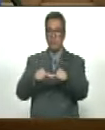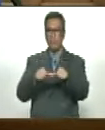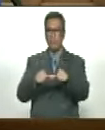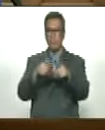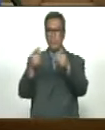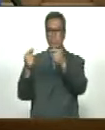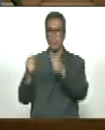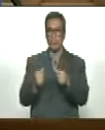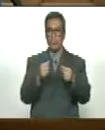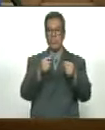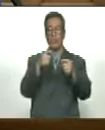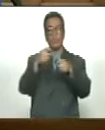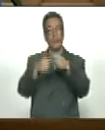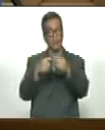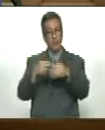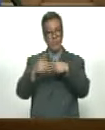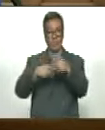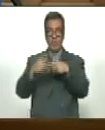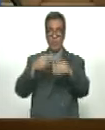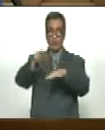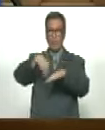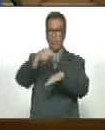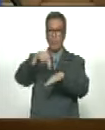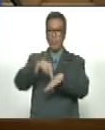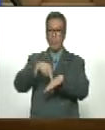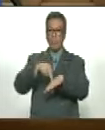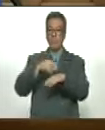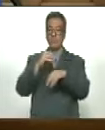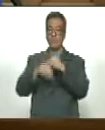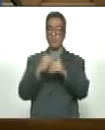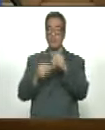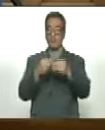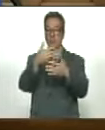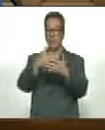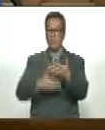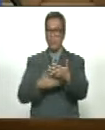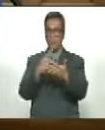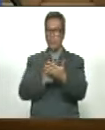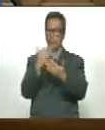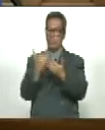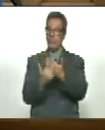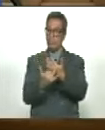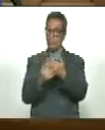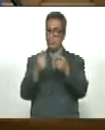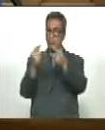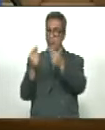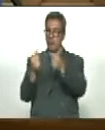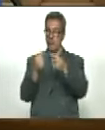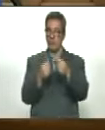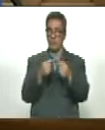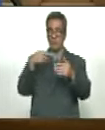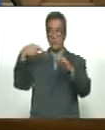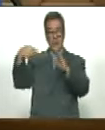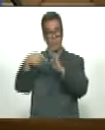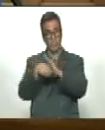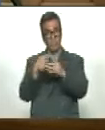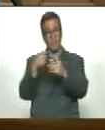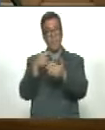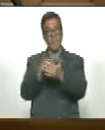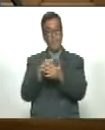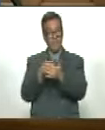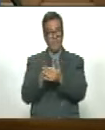de Economía, Finanzas y Desarrollo Nacional, mediante el cual remite el proyecto de presupuesto de ingresos y